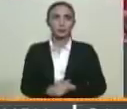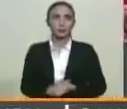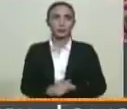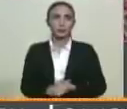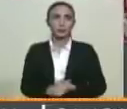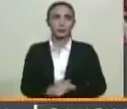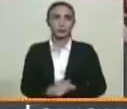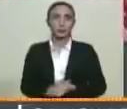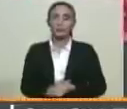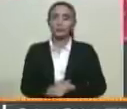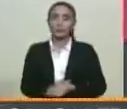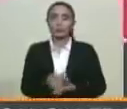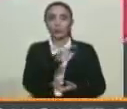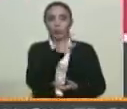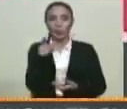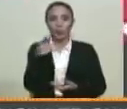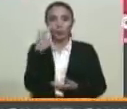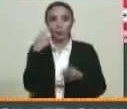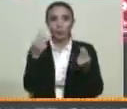Atención, Venezuela.